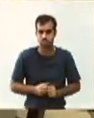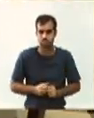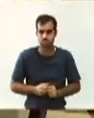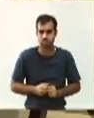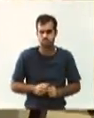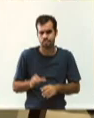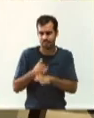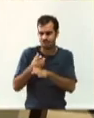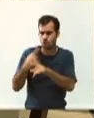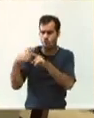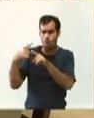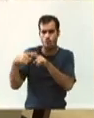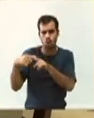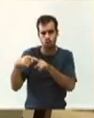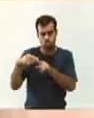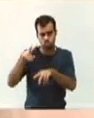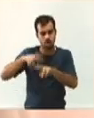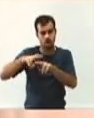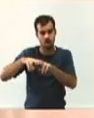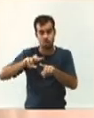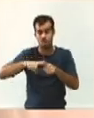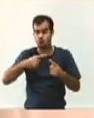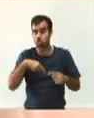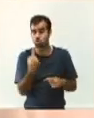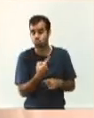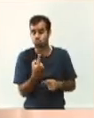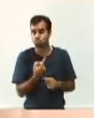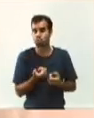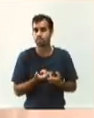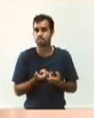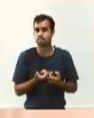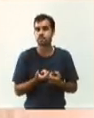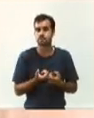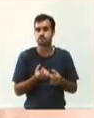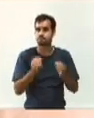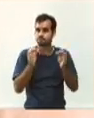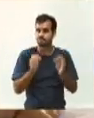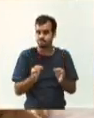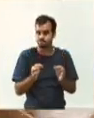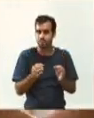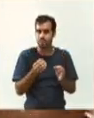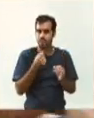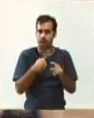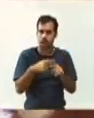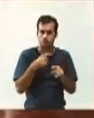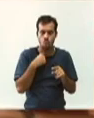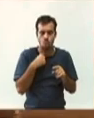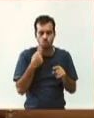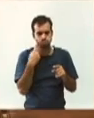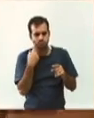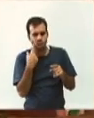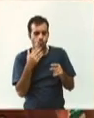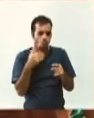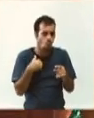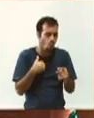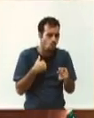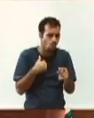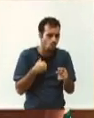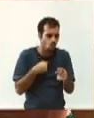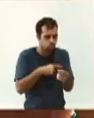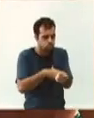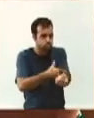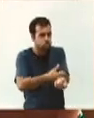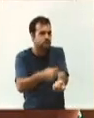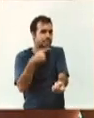de extracción que existen en la capital porque tenemos un equipo que lleva lo que es aseguramiento y control de la calidad.